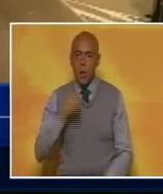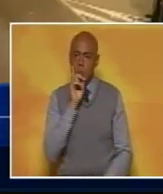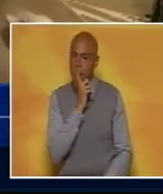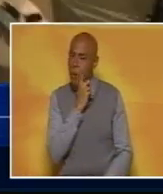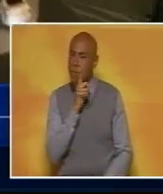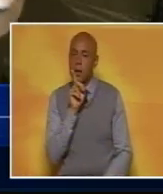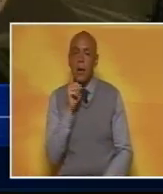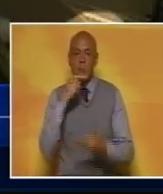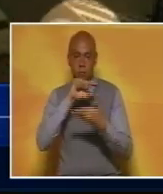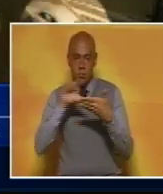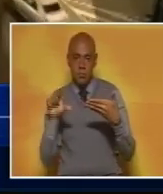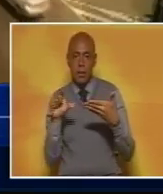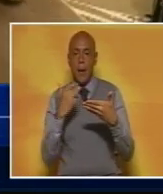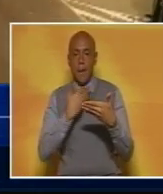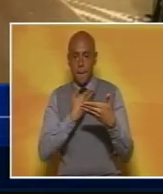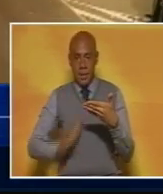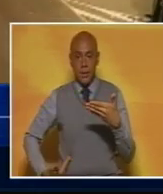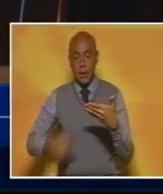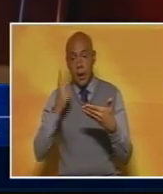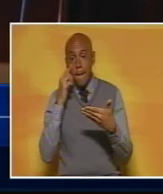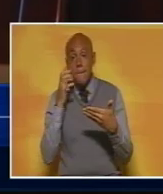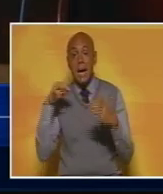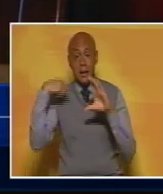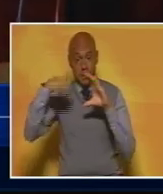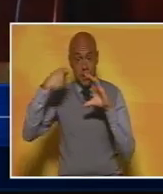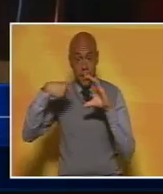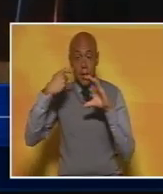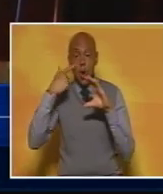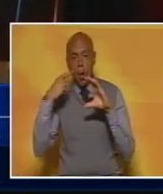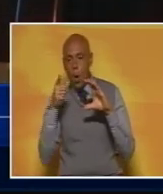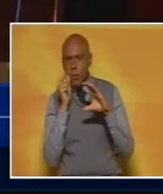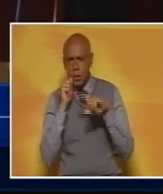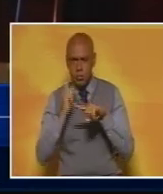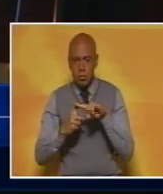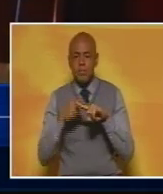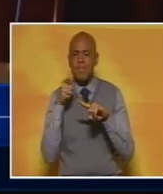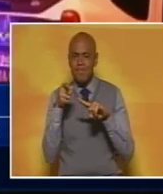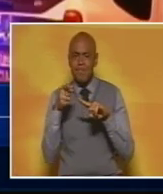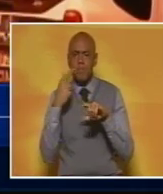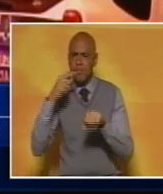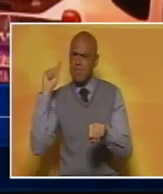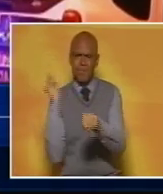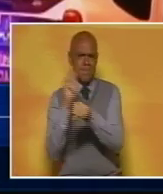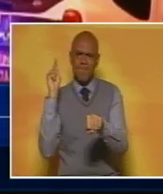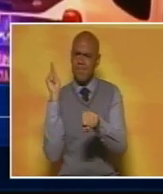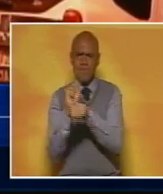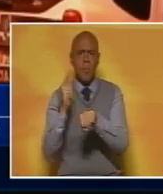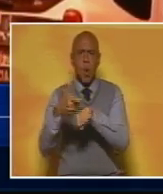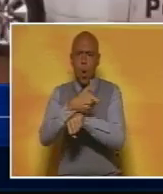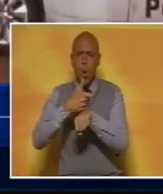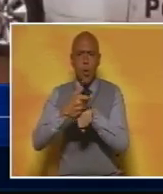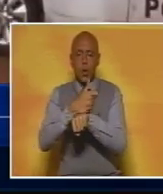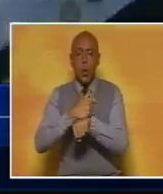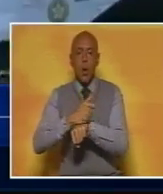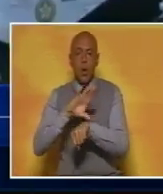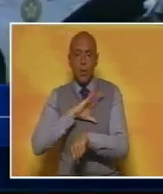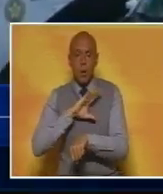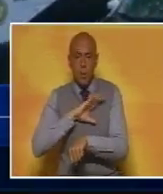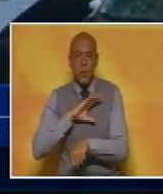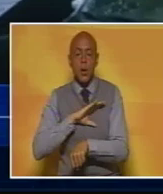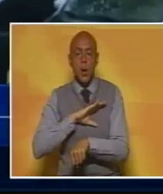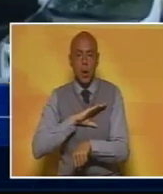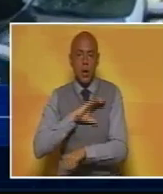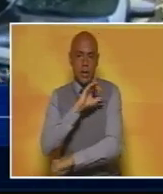las investigaciones. En un video de 23 minutos, Bolsonaro también cargó duramente contra el gobernador de Río de Janeiro,